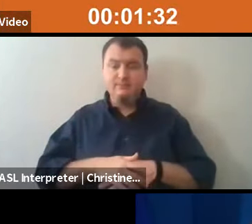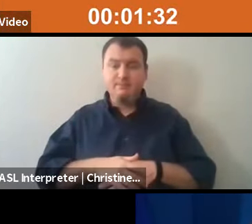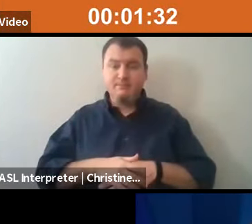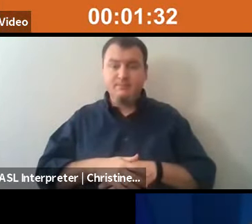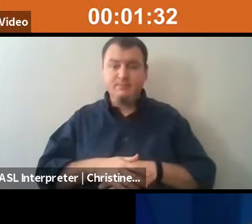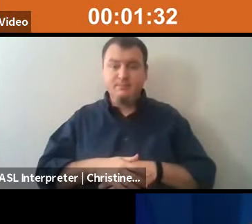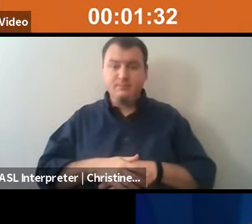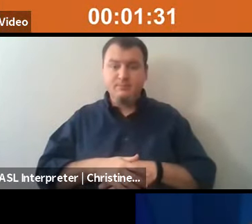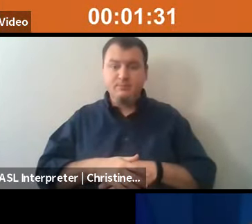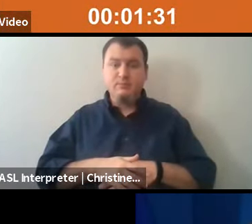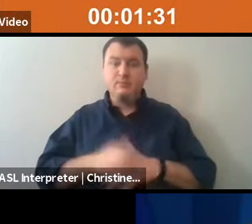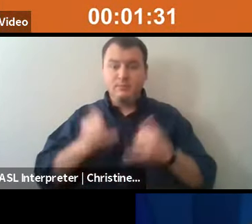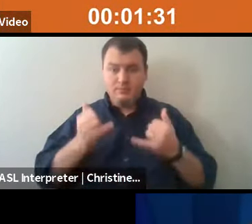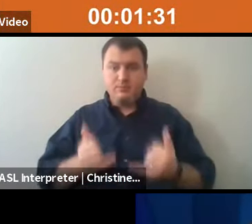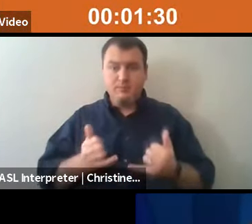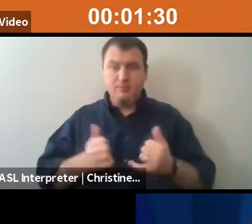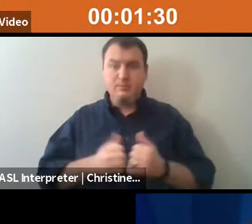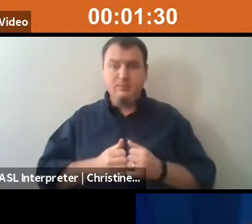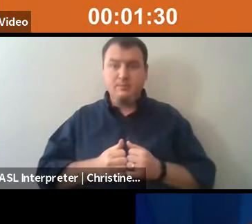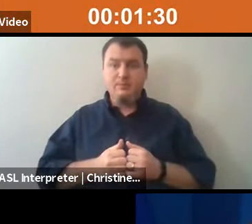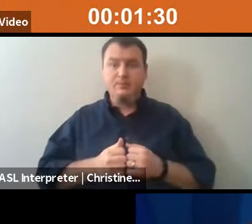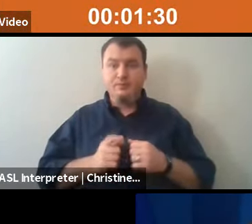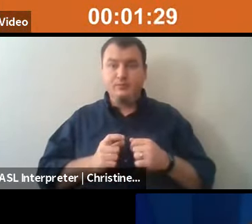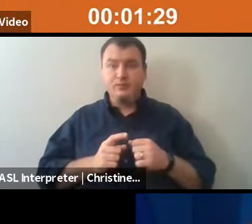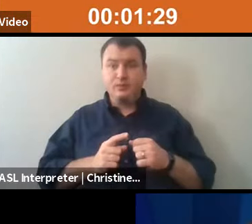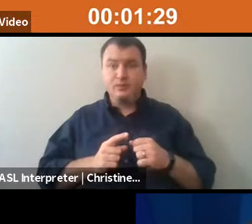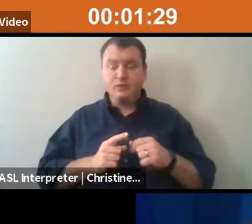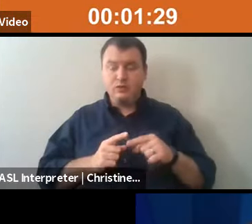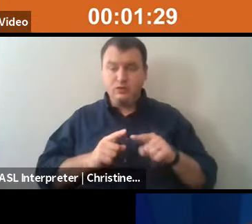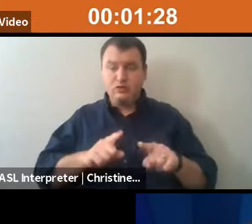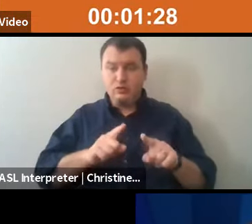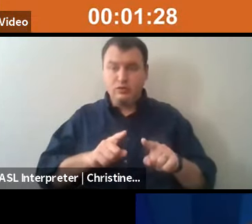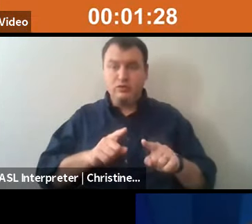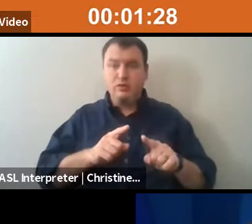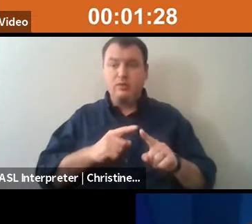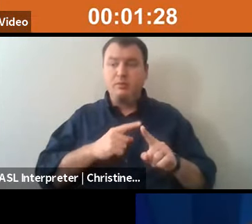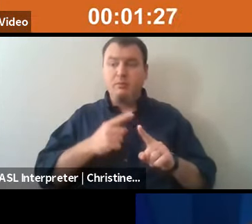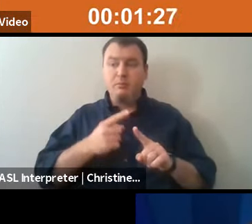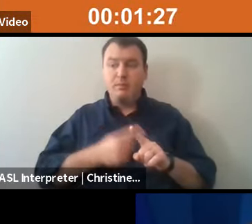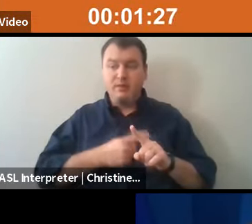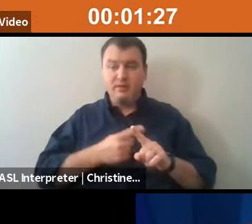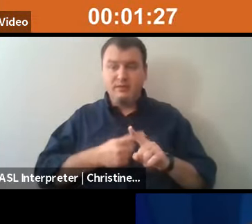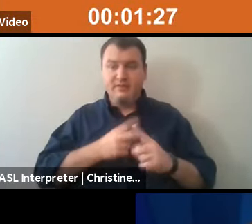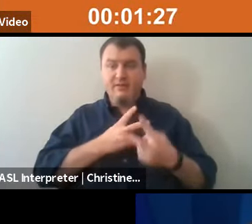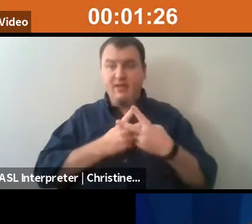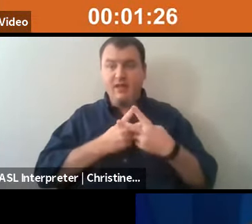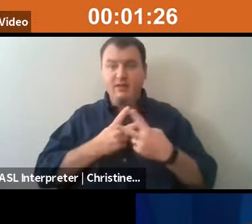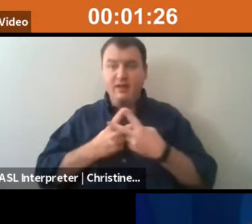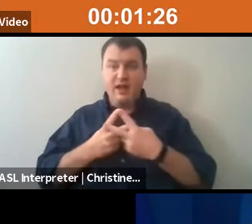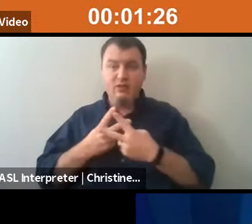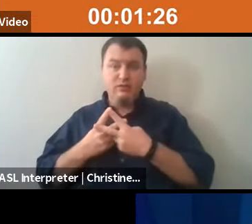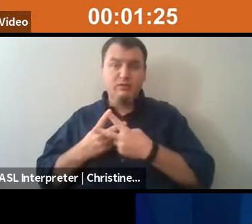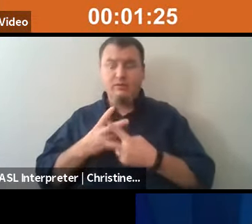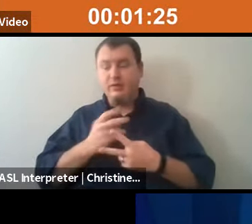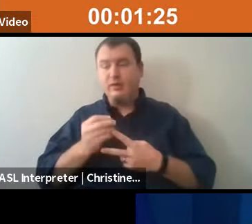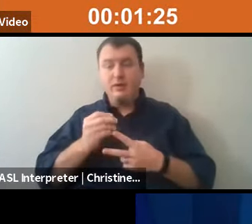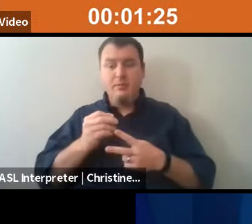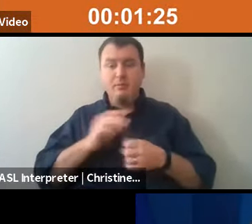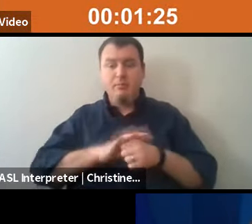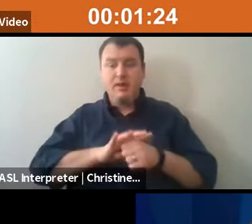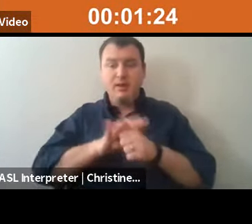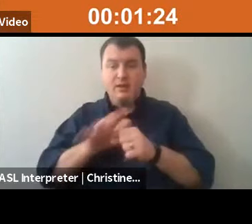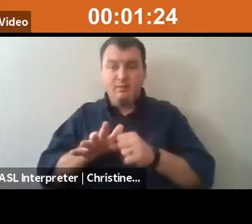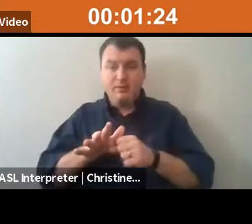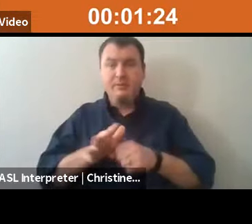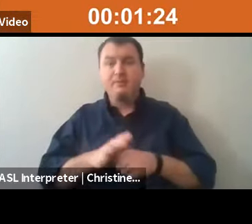recibió durante los meses de la pandemia y del confinamiento el 40% más